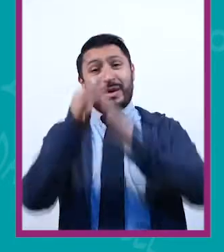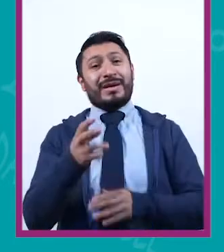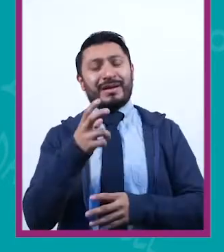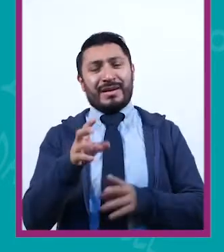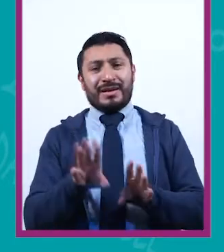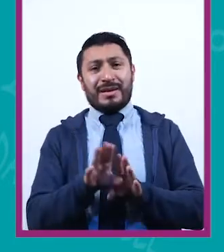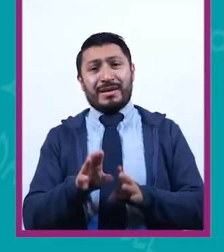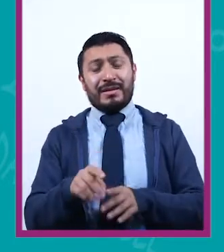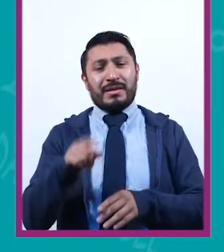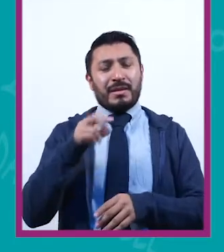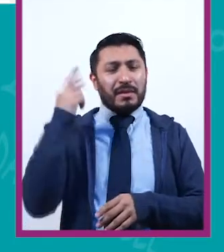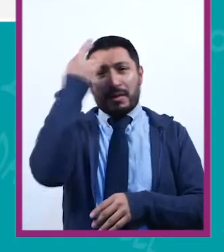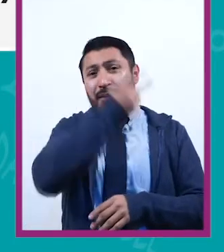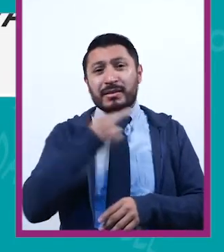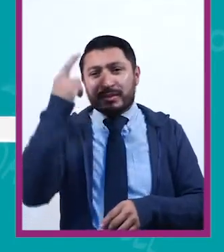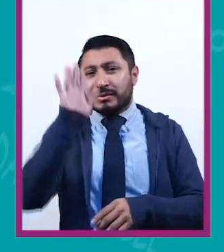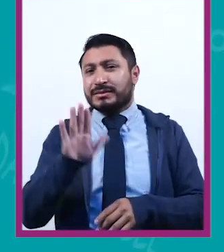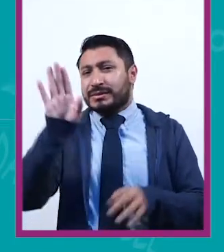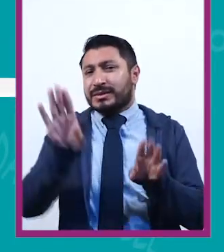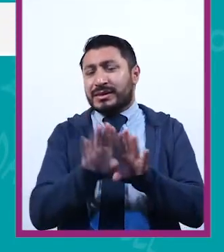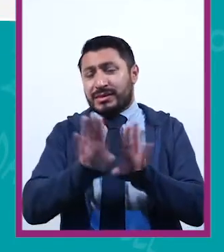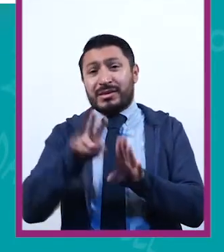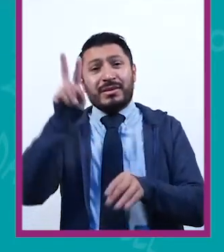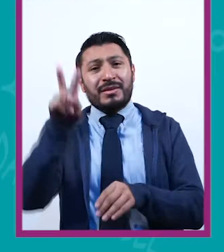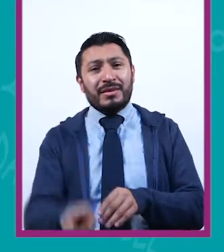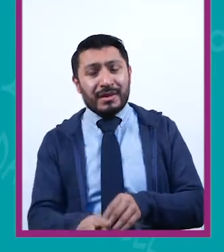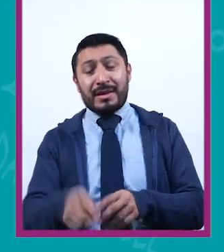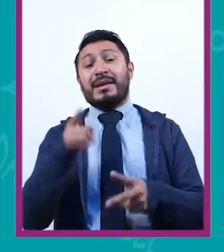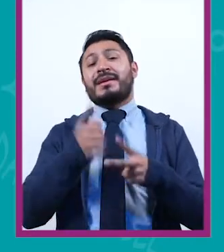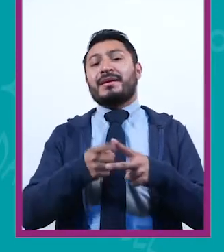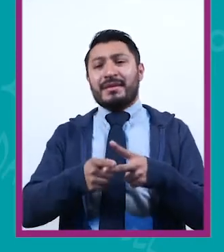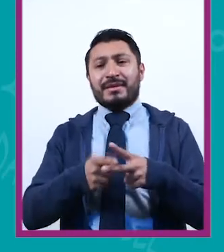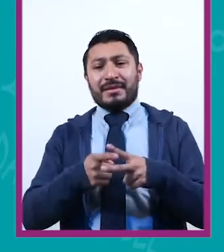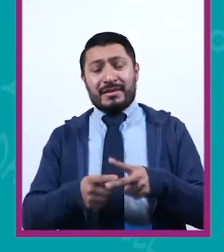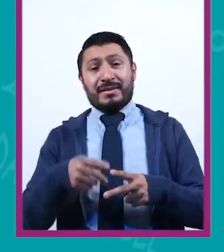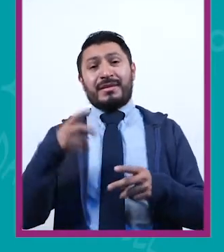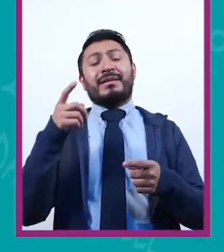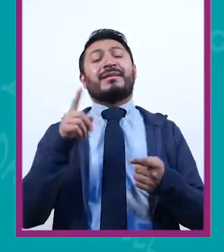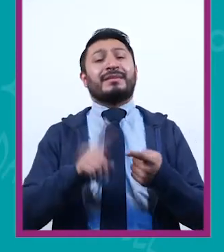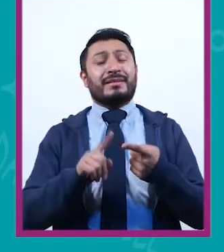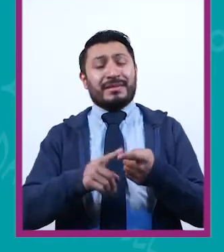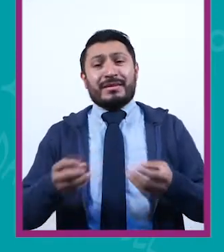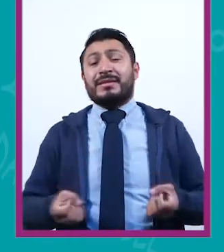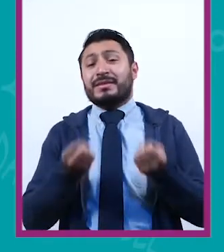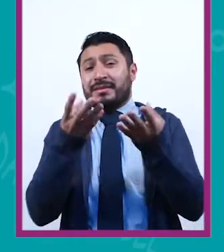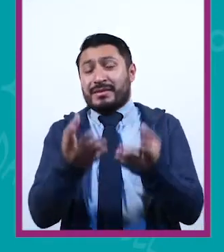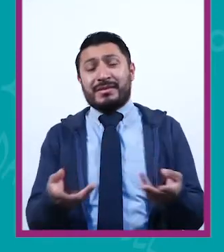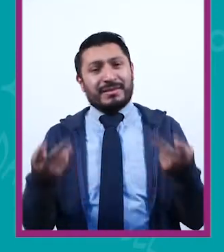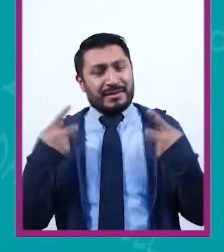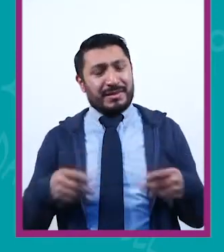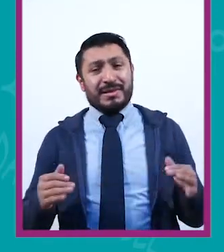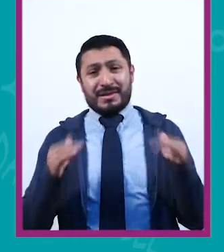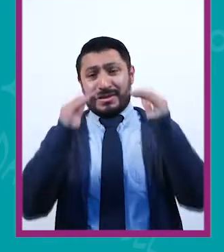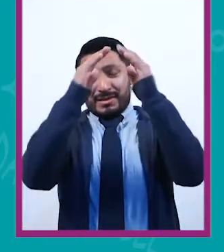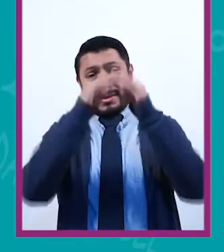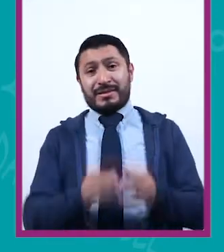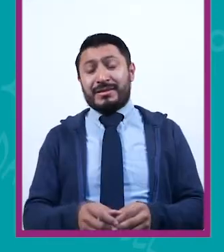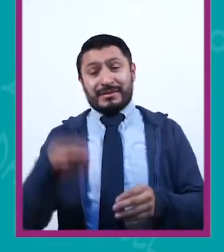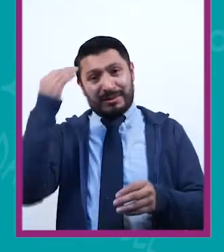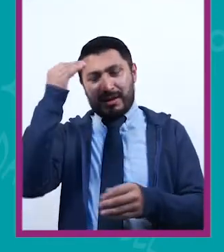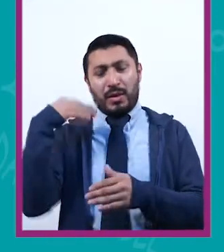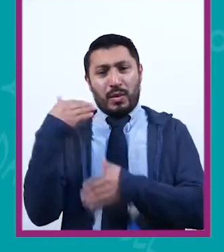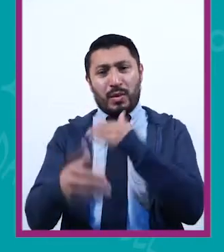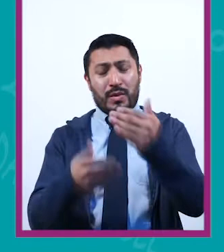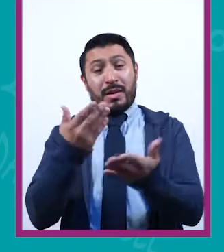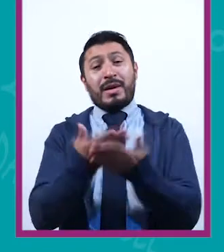magníficas pirámides, las cuales, al admirarlas, pareciera que es en realidad a las matemáticas a quien dedicaban sus pirámides.